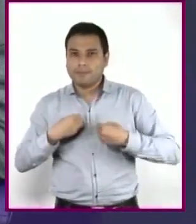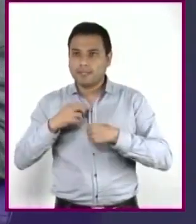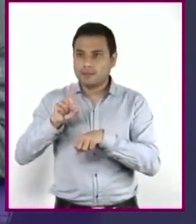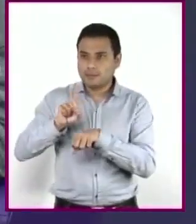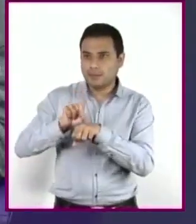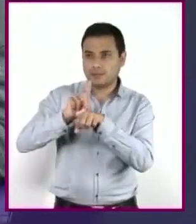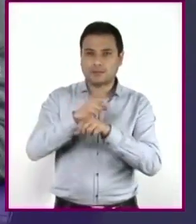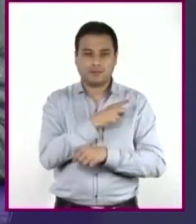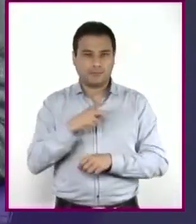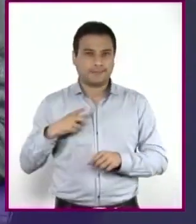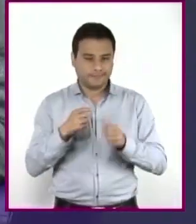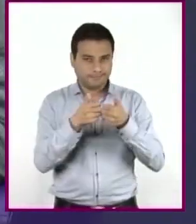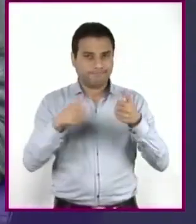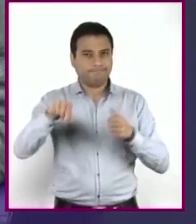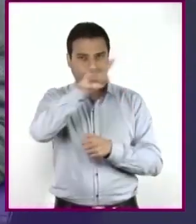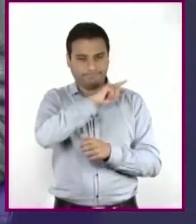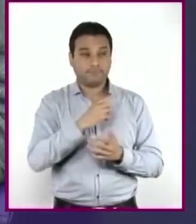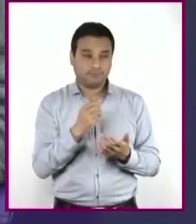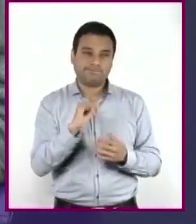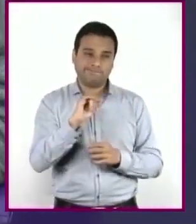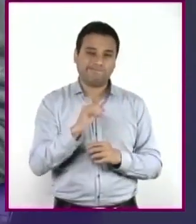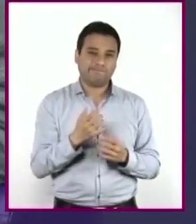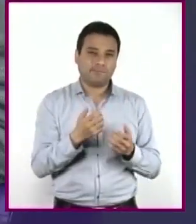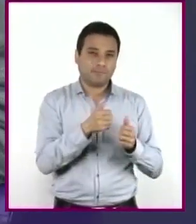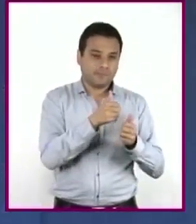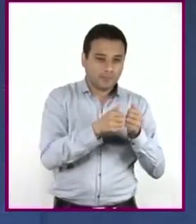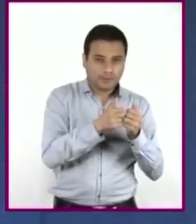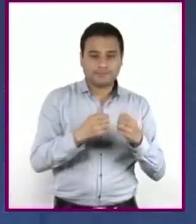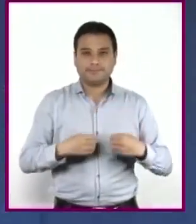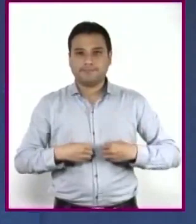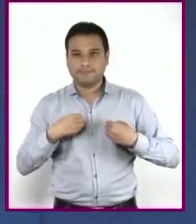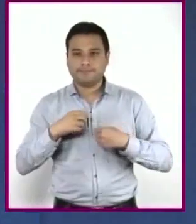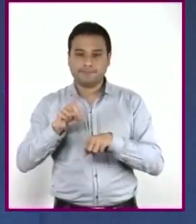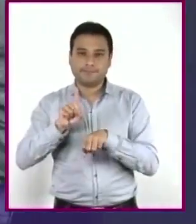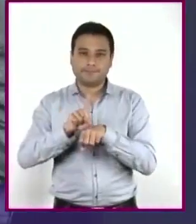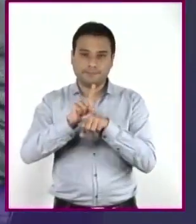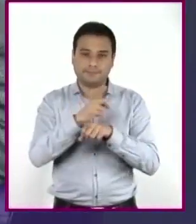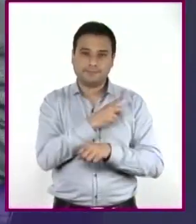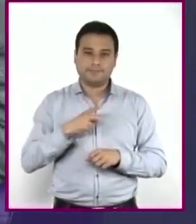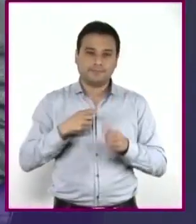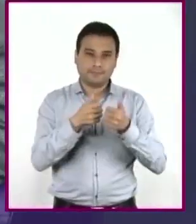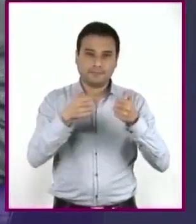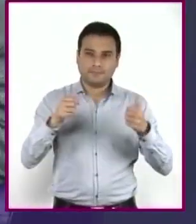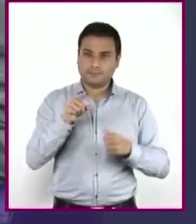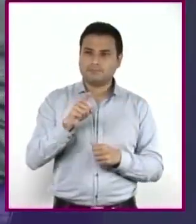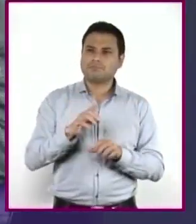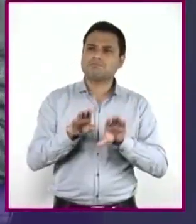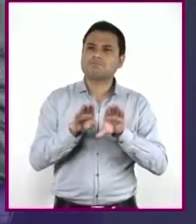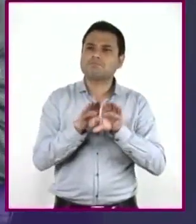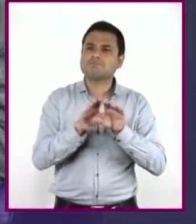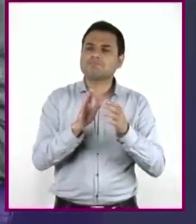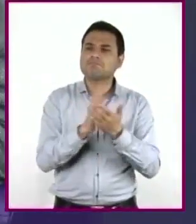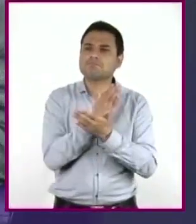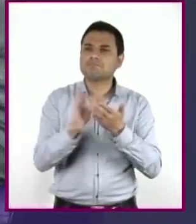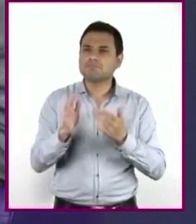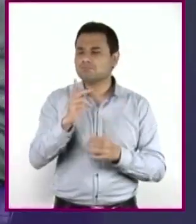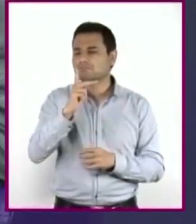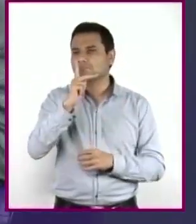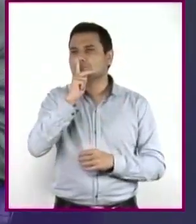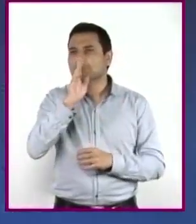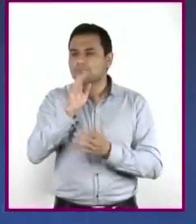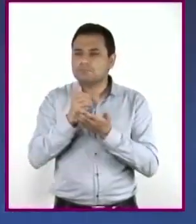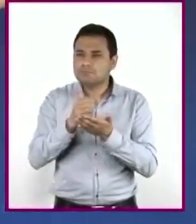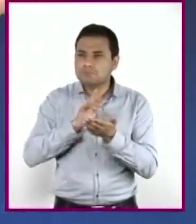que hay que aprender a diferenciar entre la vida real y los videojuegos. ¿Te ayudaron tus papás? ¿Lo viste en internet? ¿Los maestros? Mis papás. Tus papás te